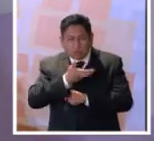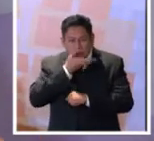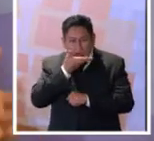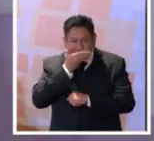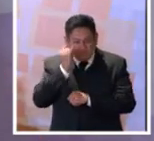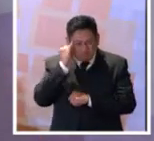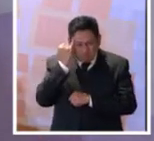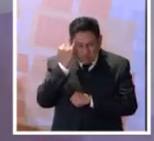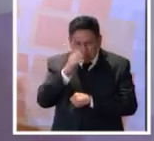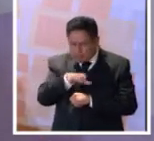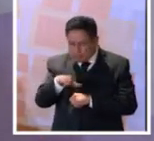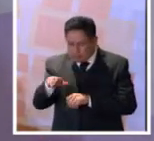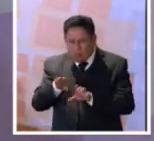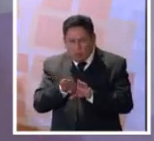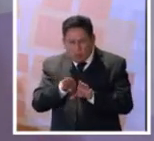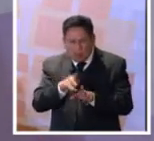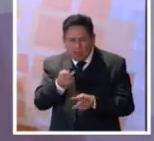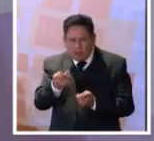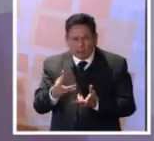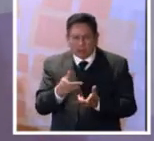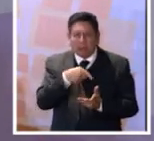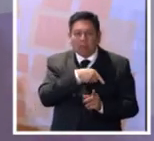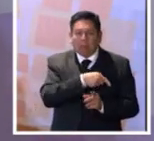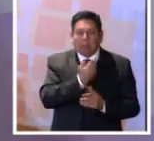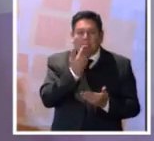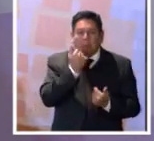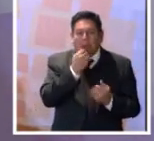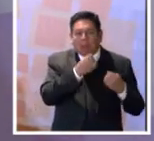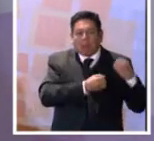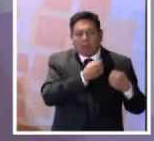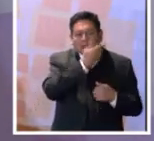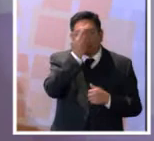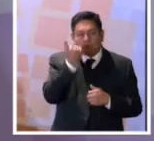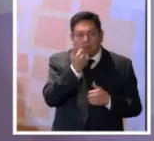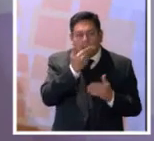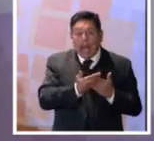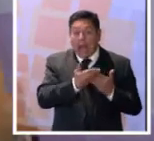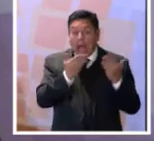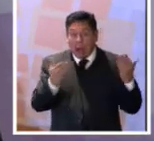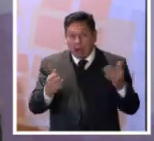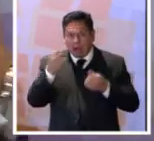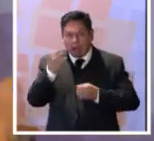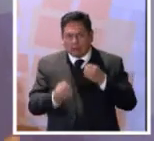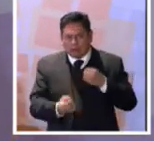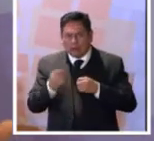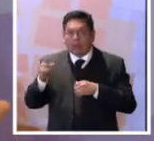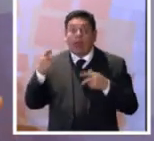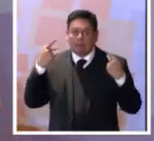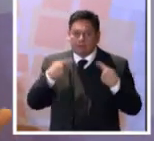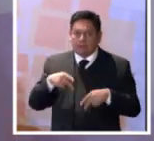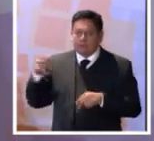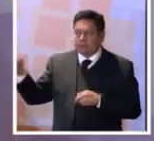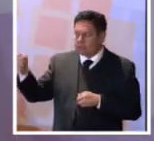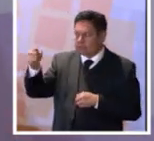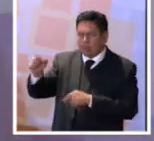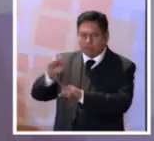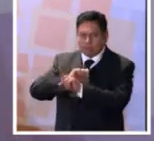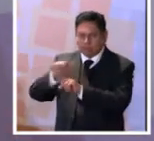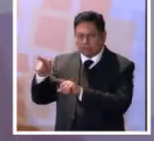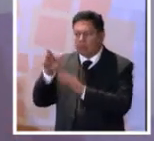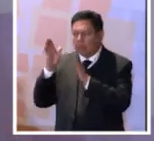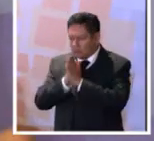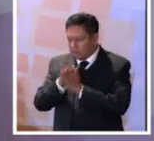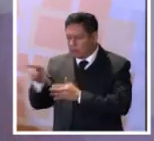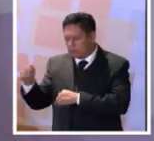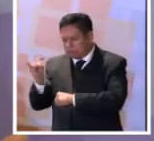pudiera servir para discernir este tipo de temas, y la actual magistratura ha incorporado esa herramienta para efecto de